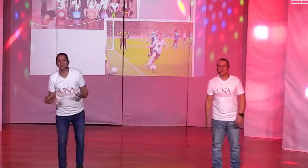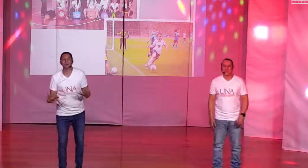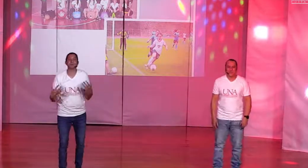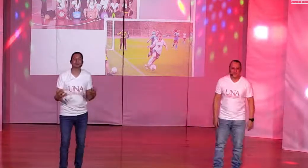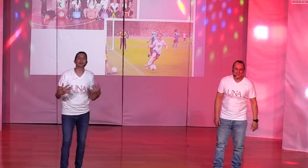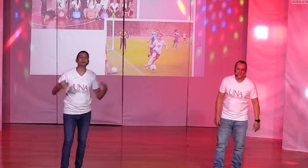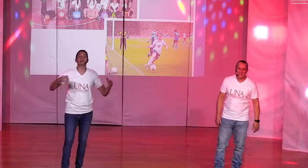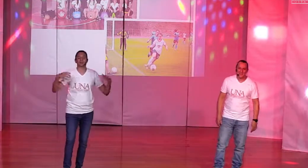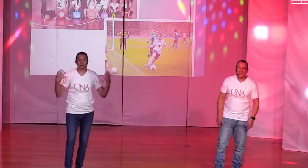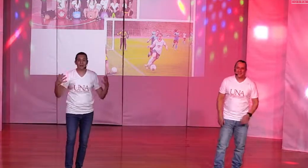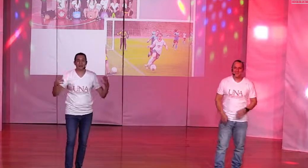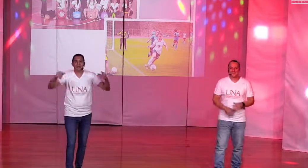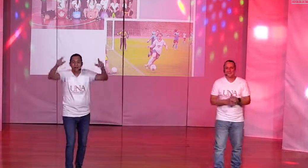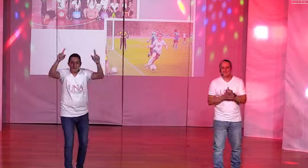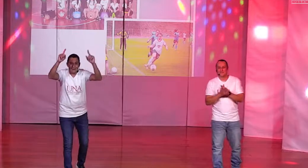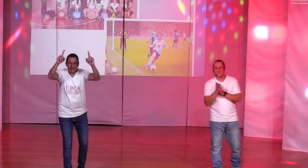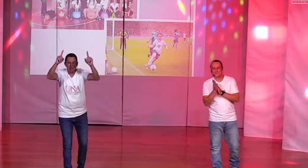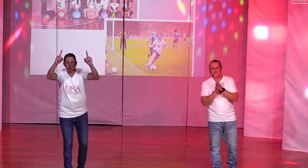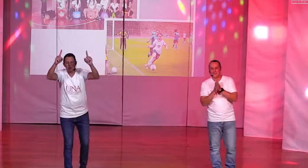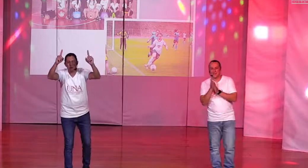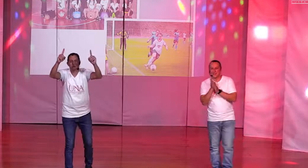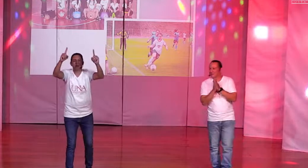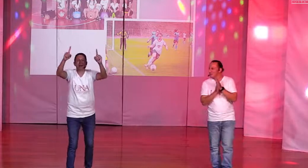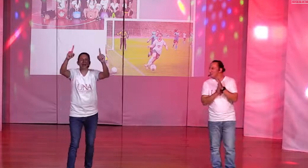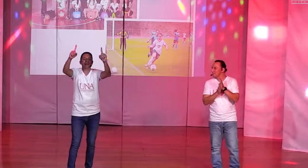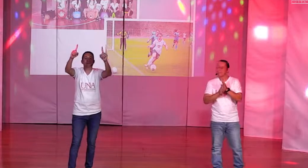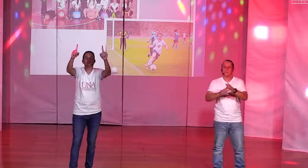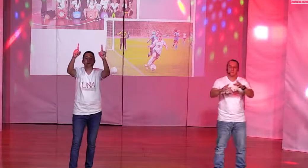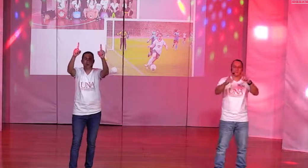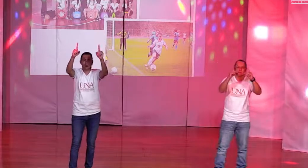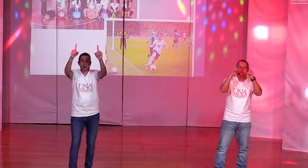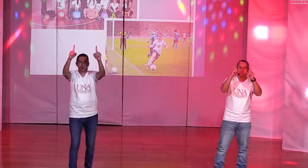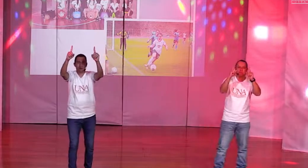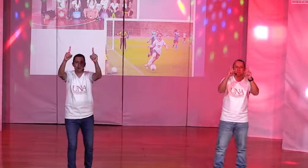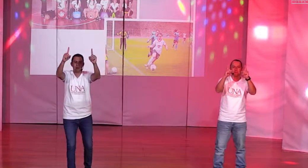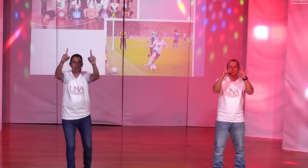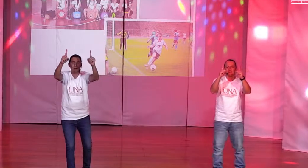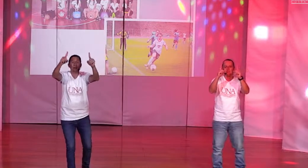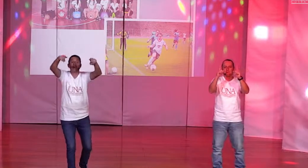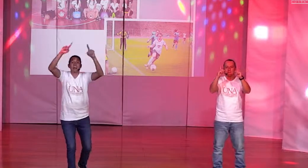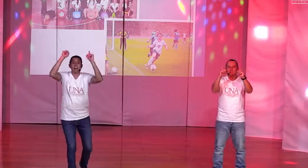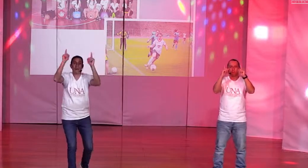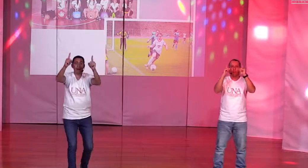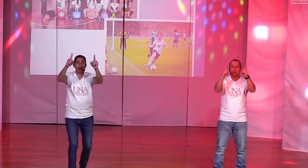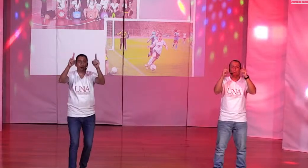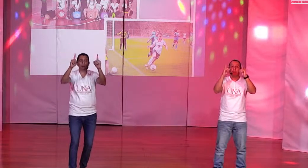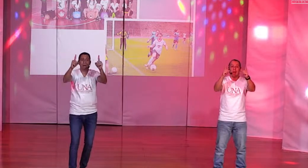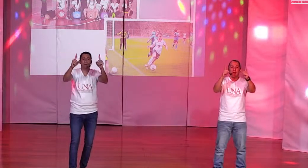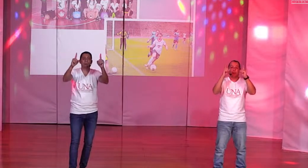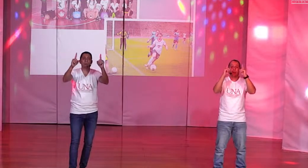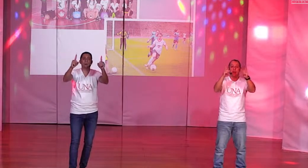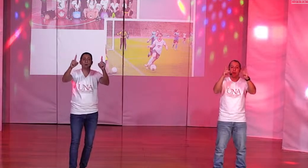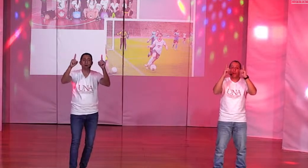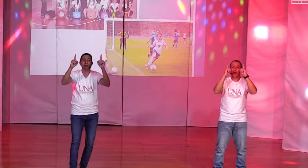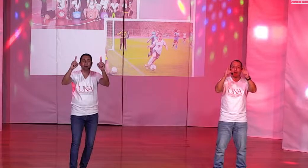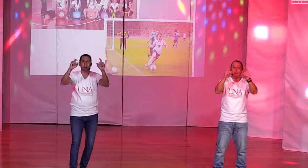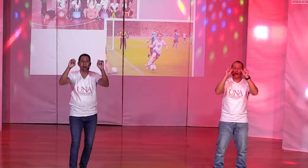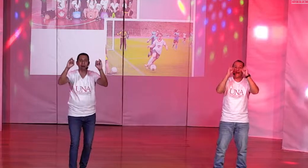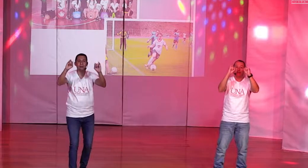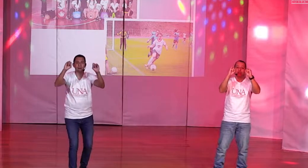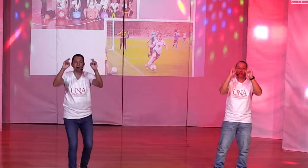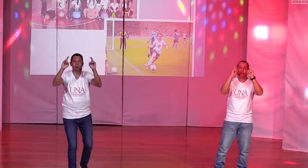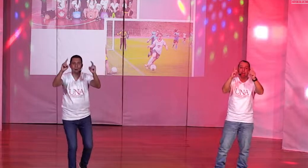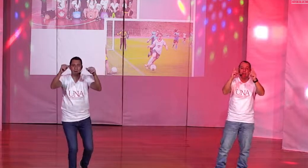emocionarse, vamos, emocionese, sonría, levante las manos conmigo acá de esta forma, ponga los dedos arriba, vámonos. Palo, palo, palo,